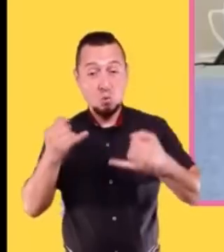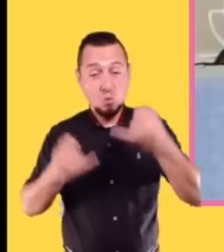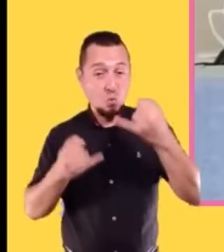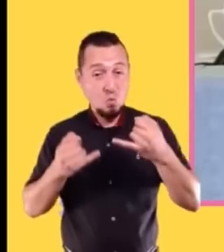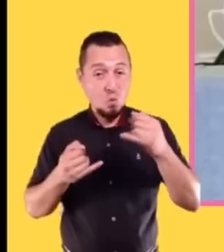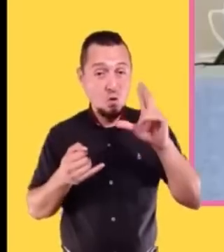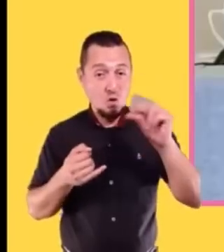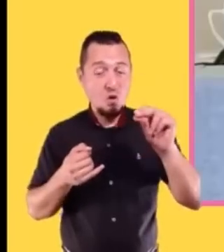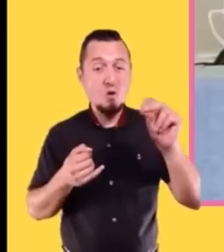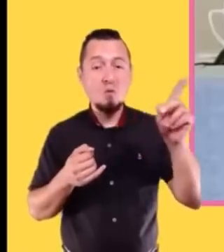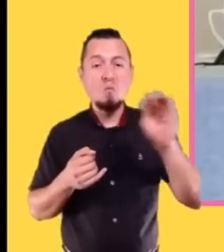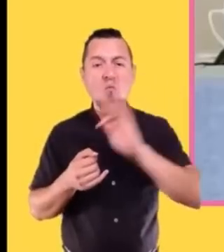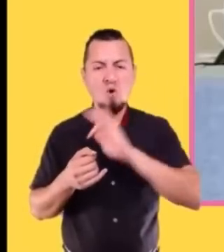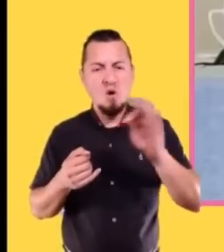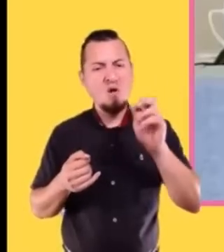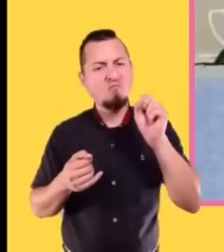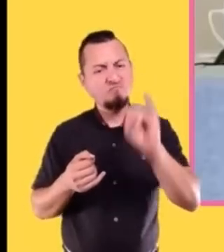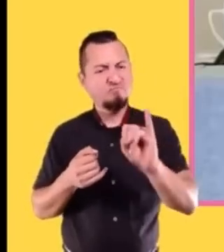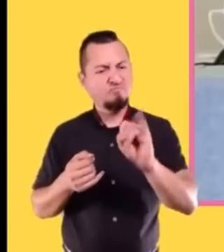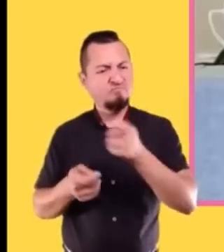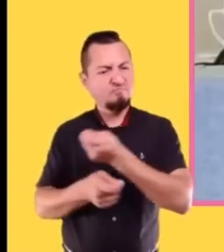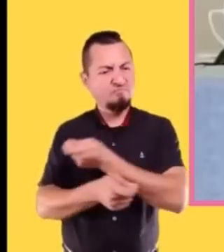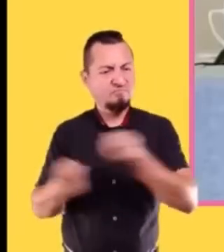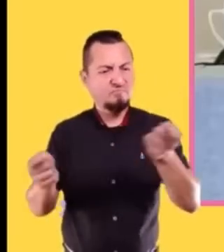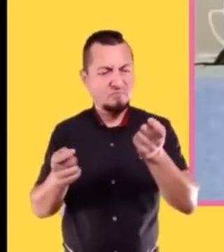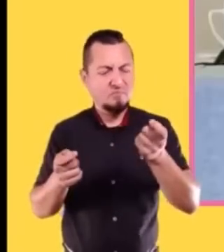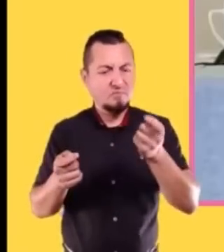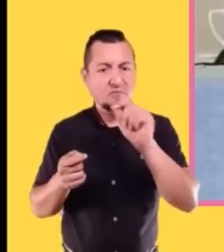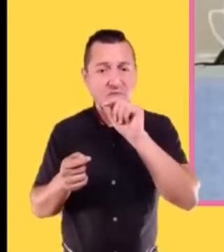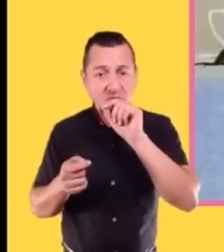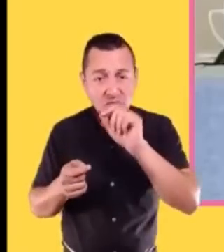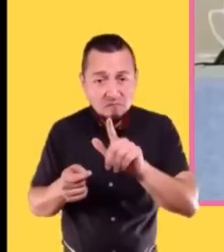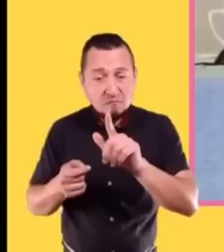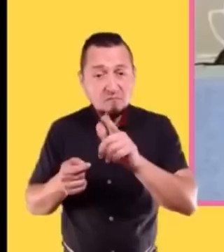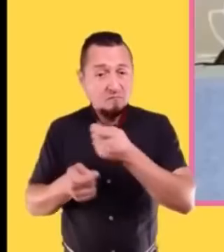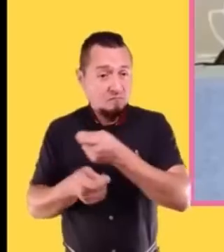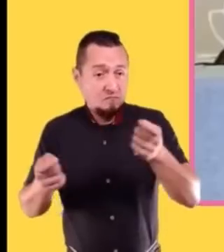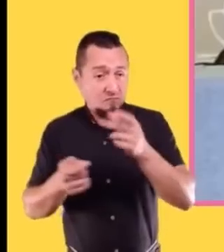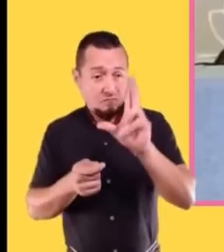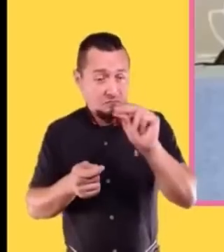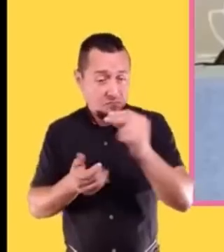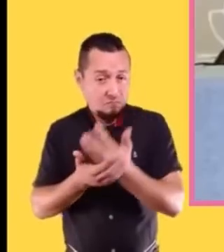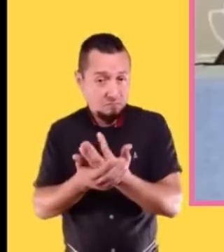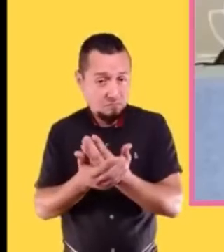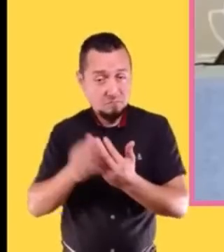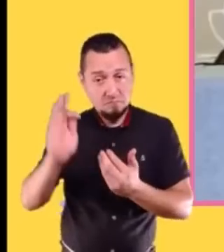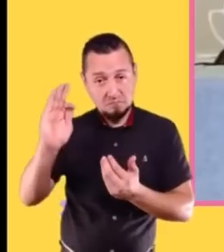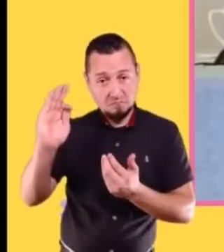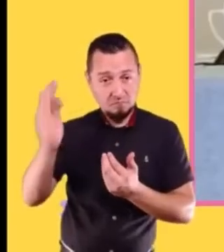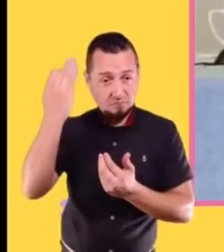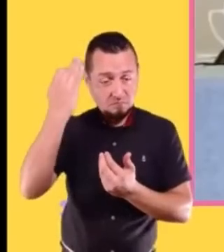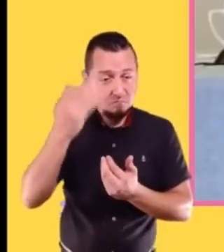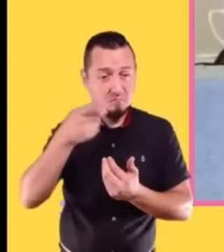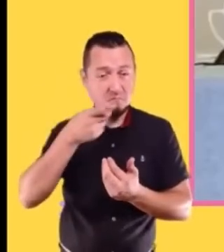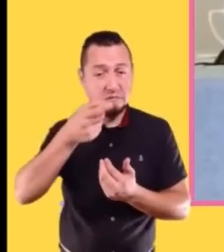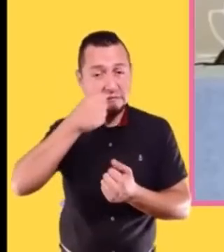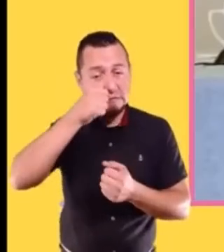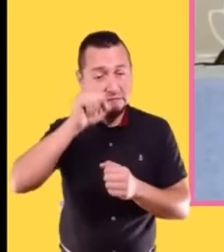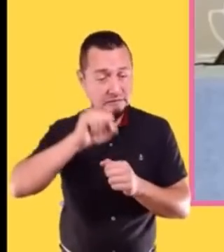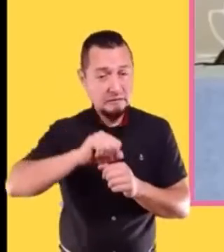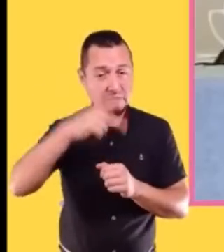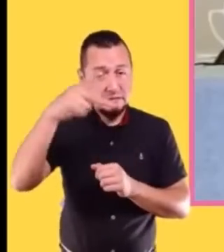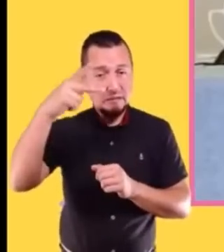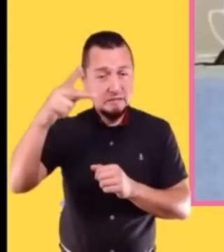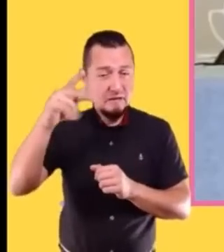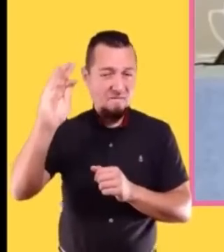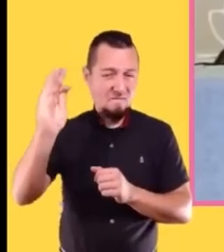la entrega de los libros y por lo tanto Jalisco no los distribuiría, los que corresponden al gobierno federal, escuché al secretario mencionar que se podrían